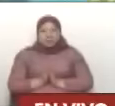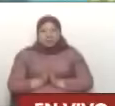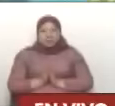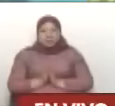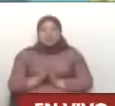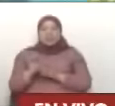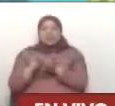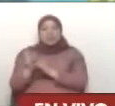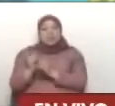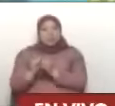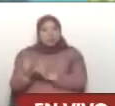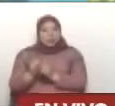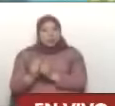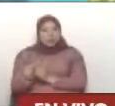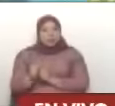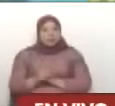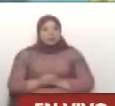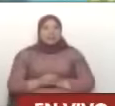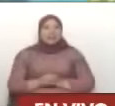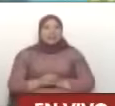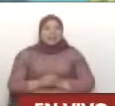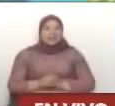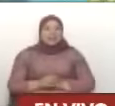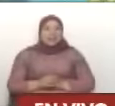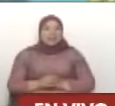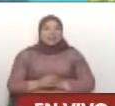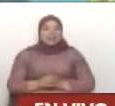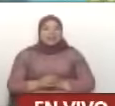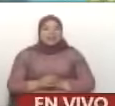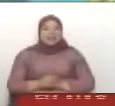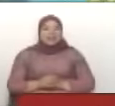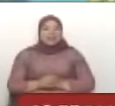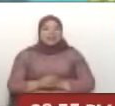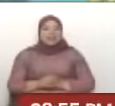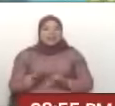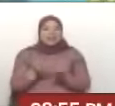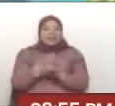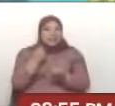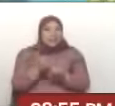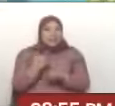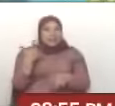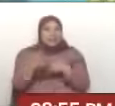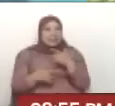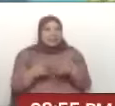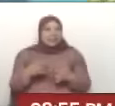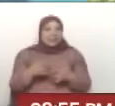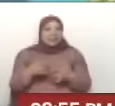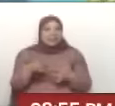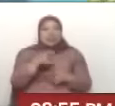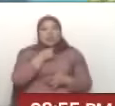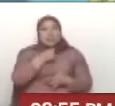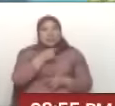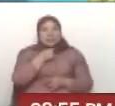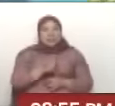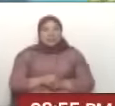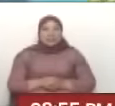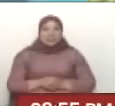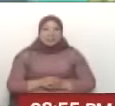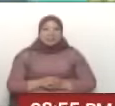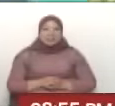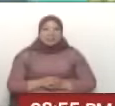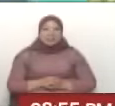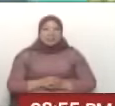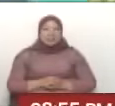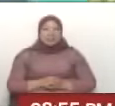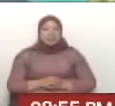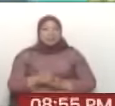el deporte, todas las labores que tienen que ver. Y yo te insisto mucho, Ernesto,